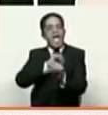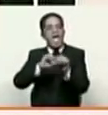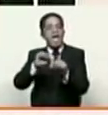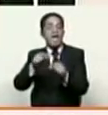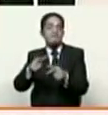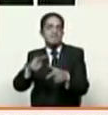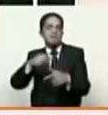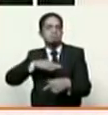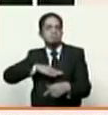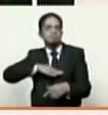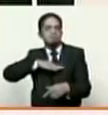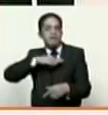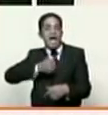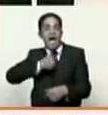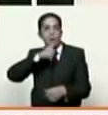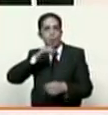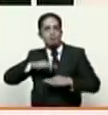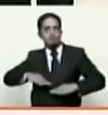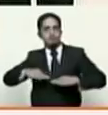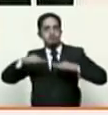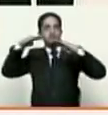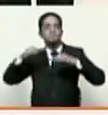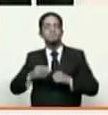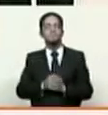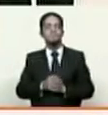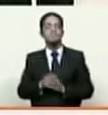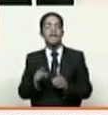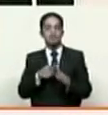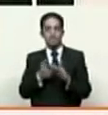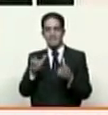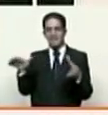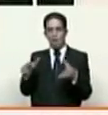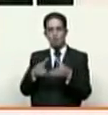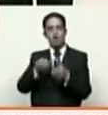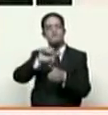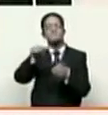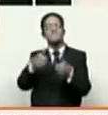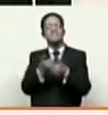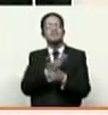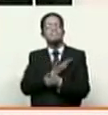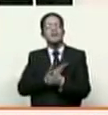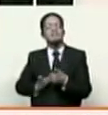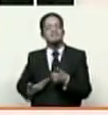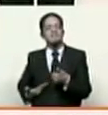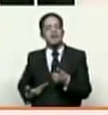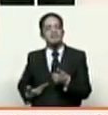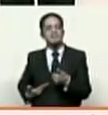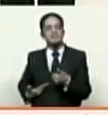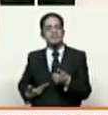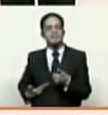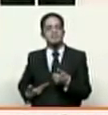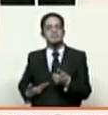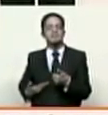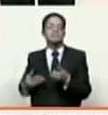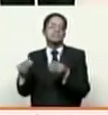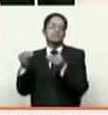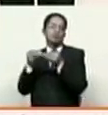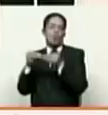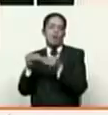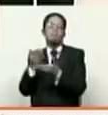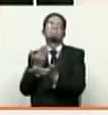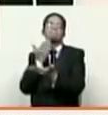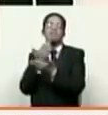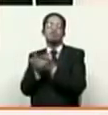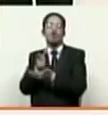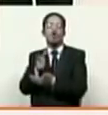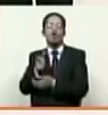la llegada de las lluvias. Así que este Consejo de Vicepresidentes, atendiendo la instrucción del presidente Nicolás Maduro y en atención